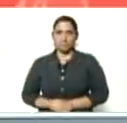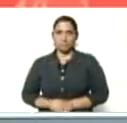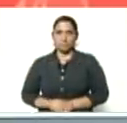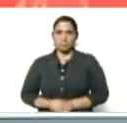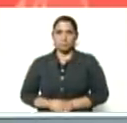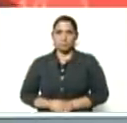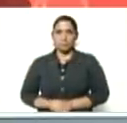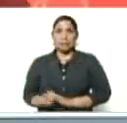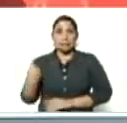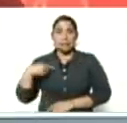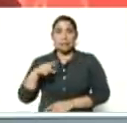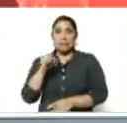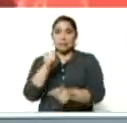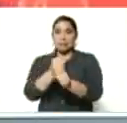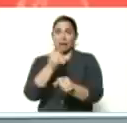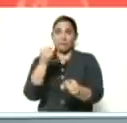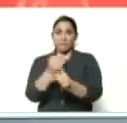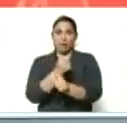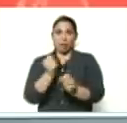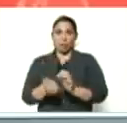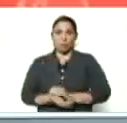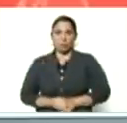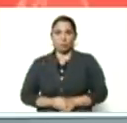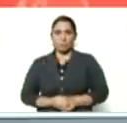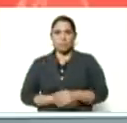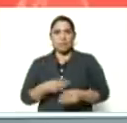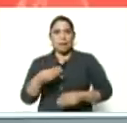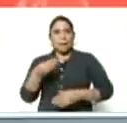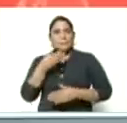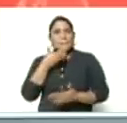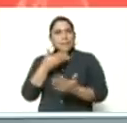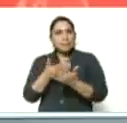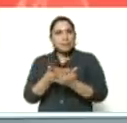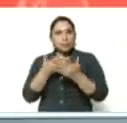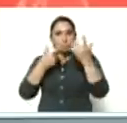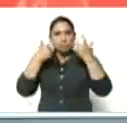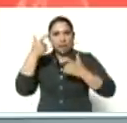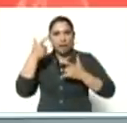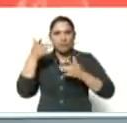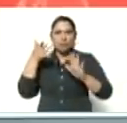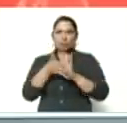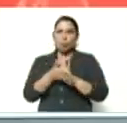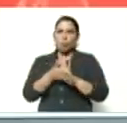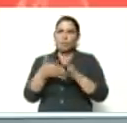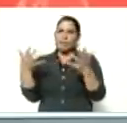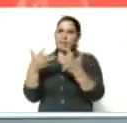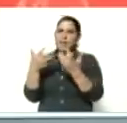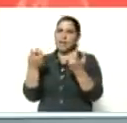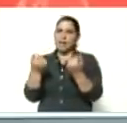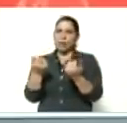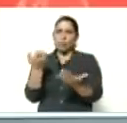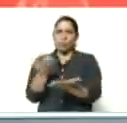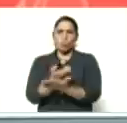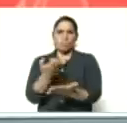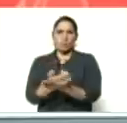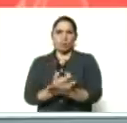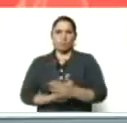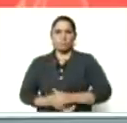Yo tenía un trabajo que había hecho, pedido por el comandante Chávez, sobre la guerra económica.